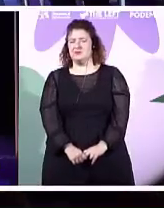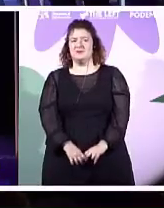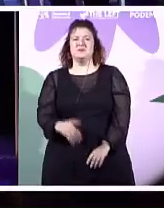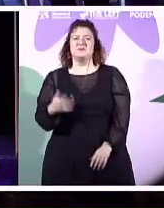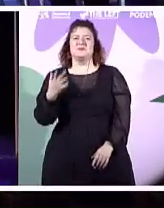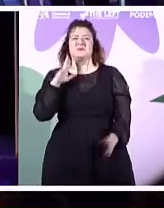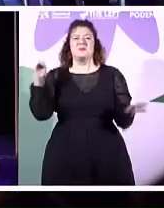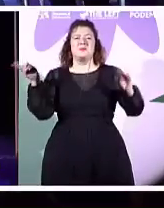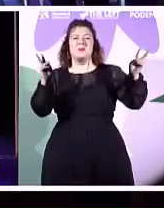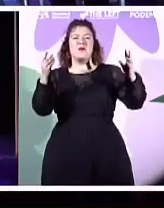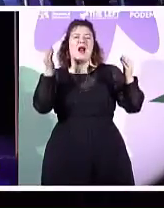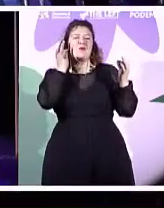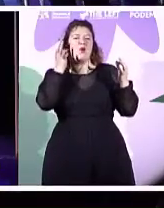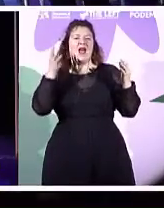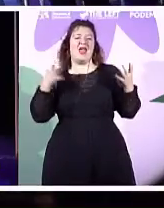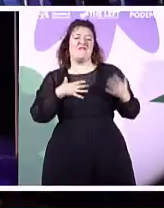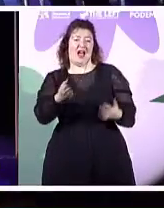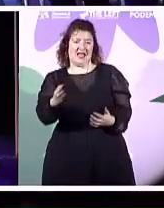estamos